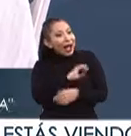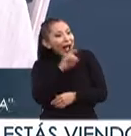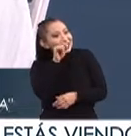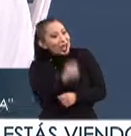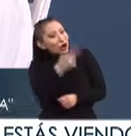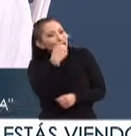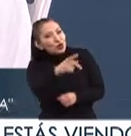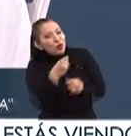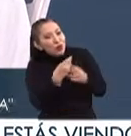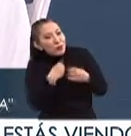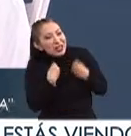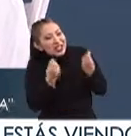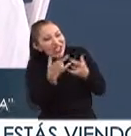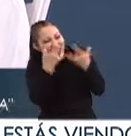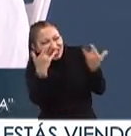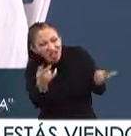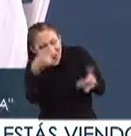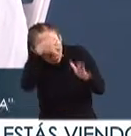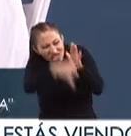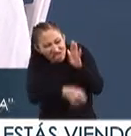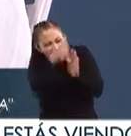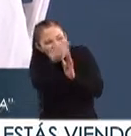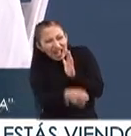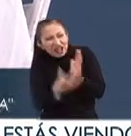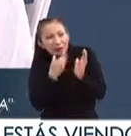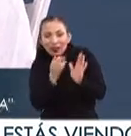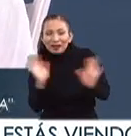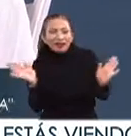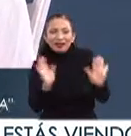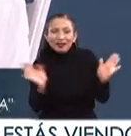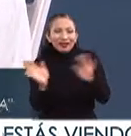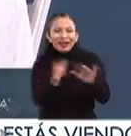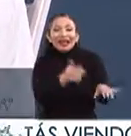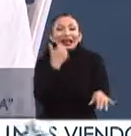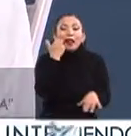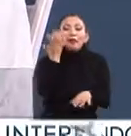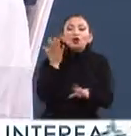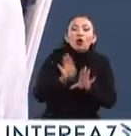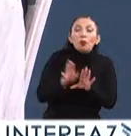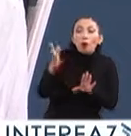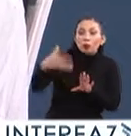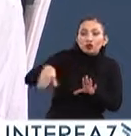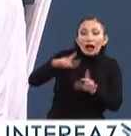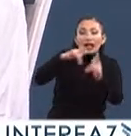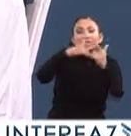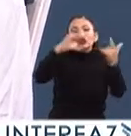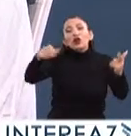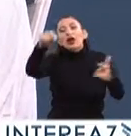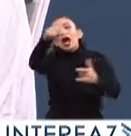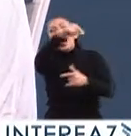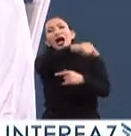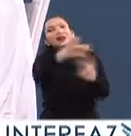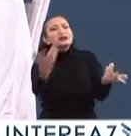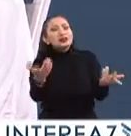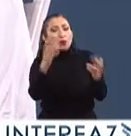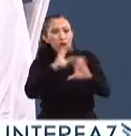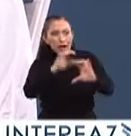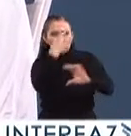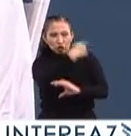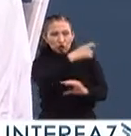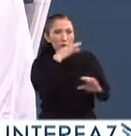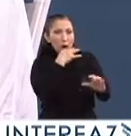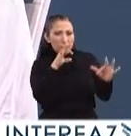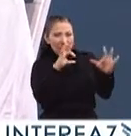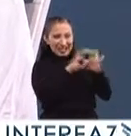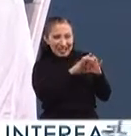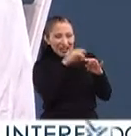vida oculta de León Chávez Teixeiro. Y pues lo que quisimos más bien fue buscar ahora sí que las historias que habitan las canciones, ¿no?